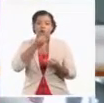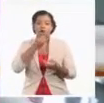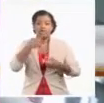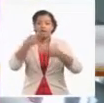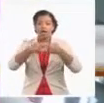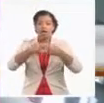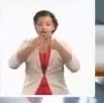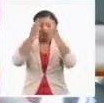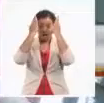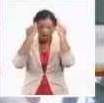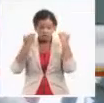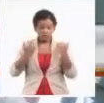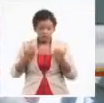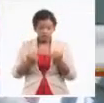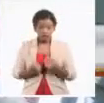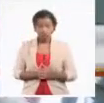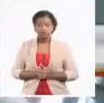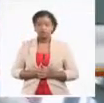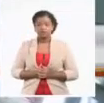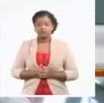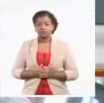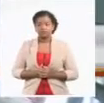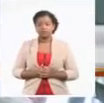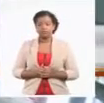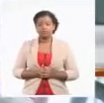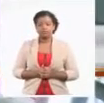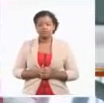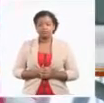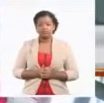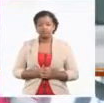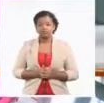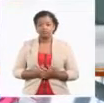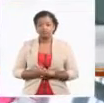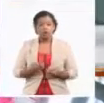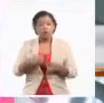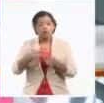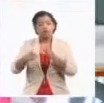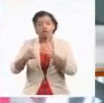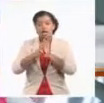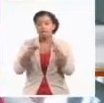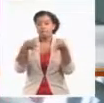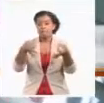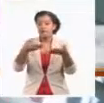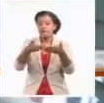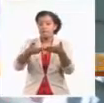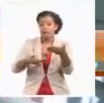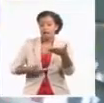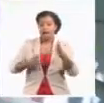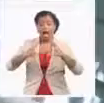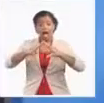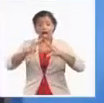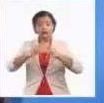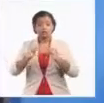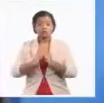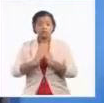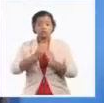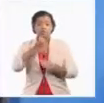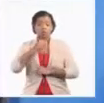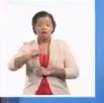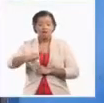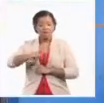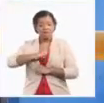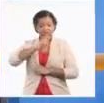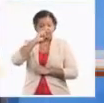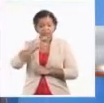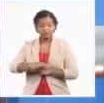poder legalizar las cosas, sacar los papeles de la casa, poder adoptar. Llevamos